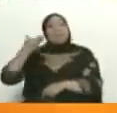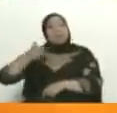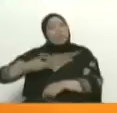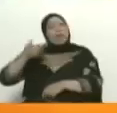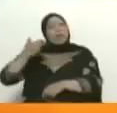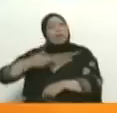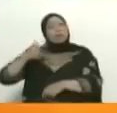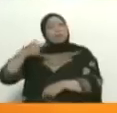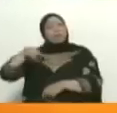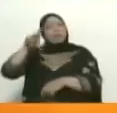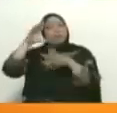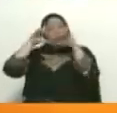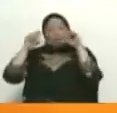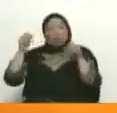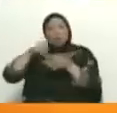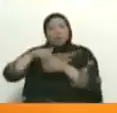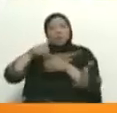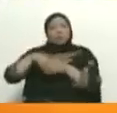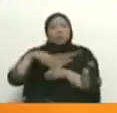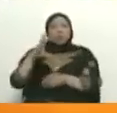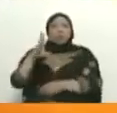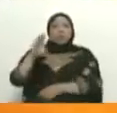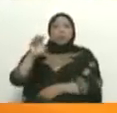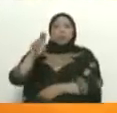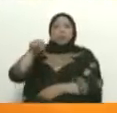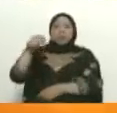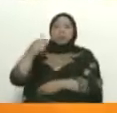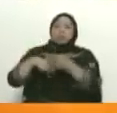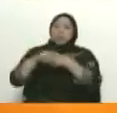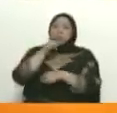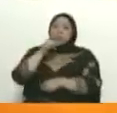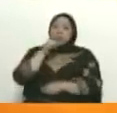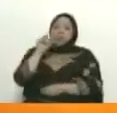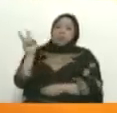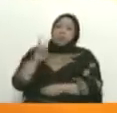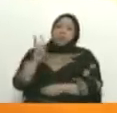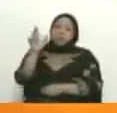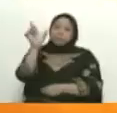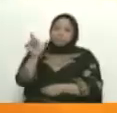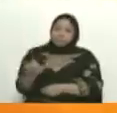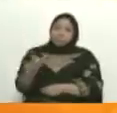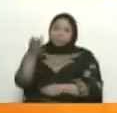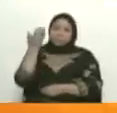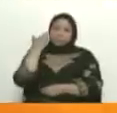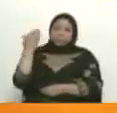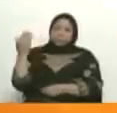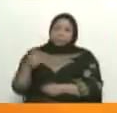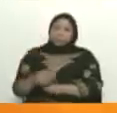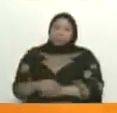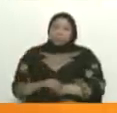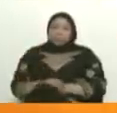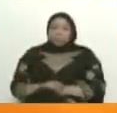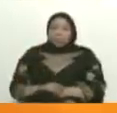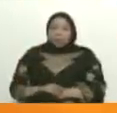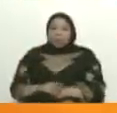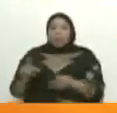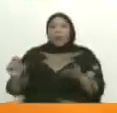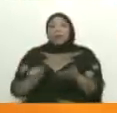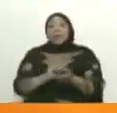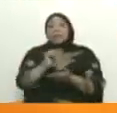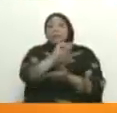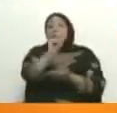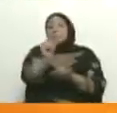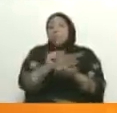importantes expertas en elecciones, y esa experta era venezolana, y esa experta diseñó el